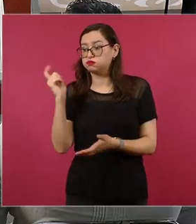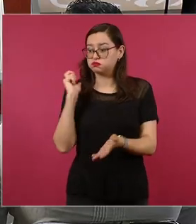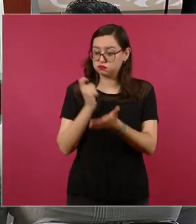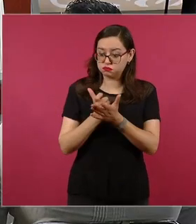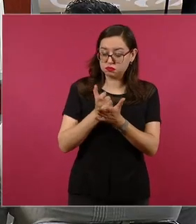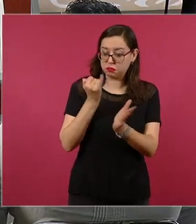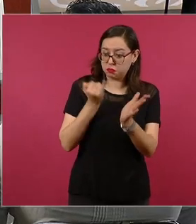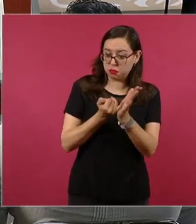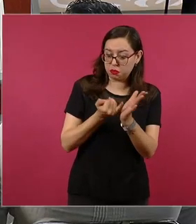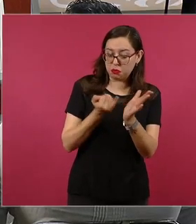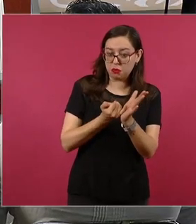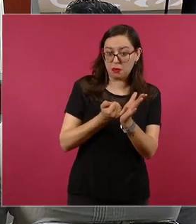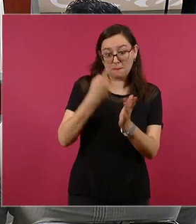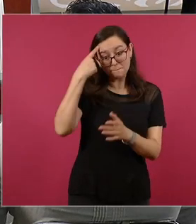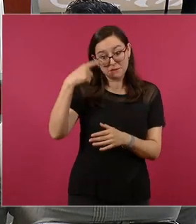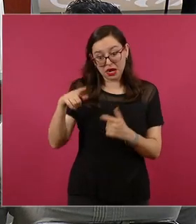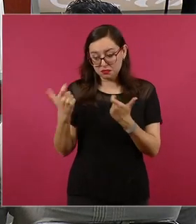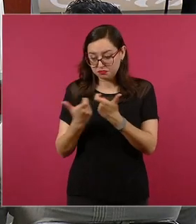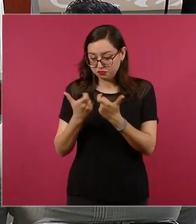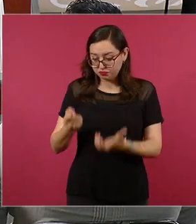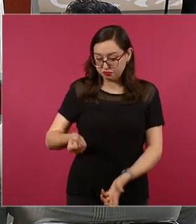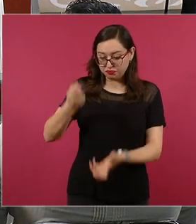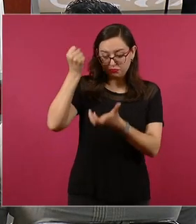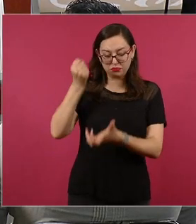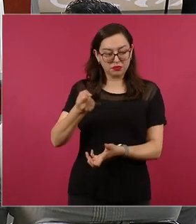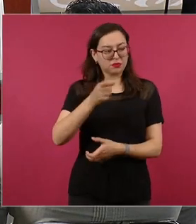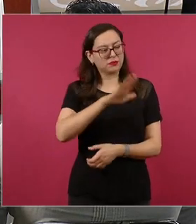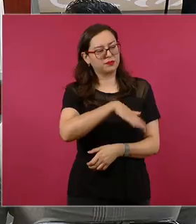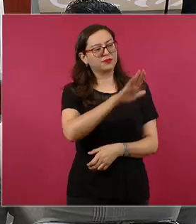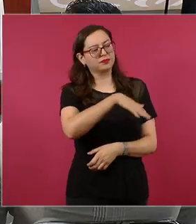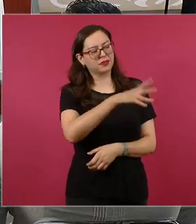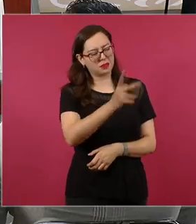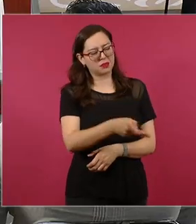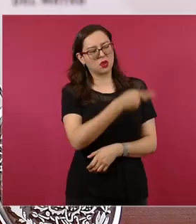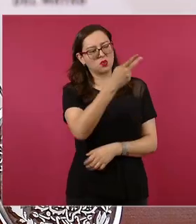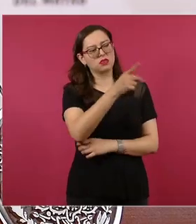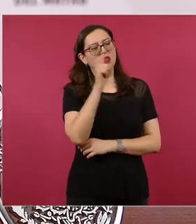Pero a ver si nos manda Laurita